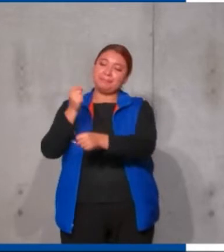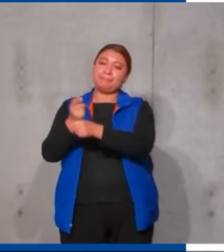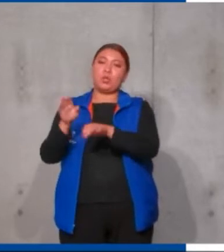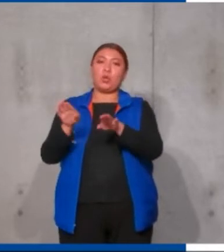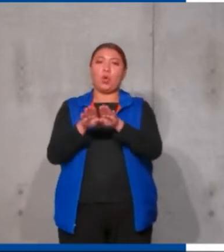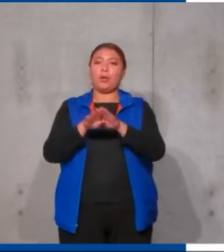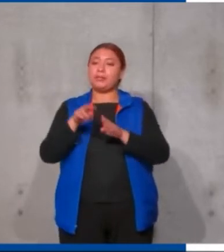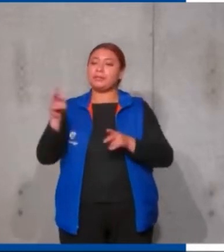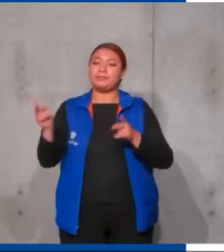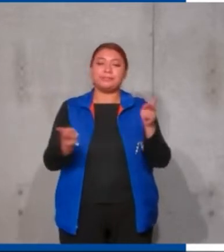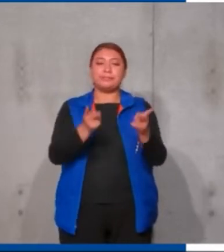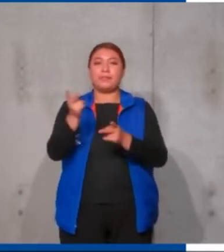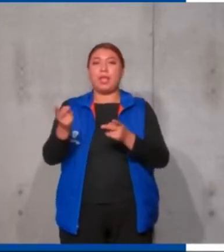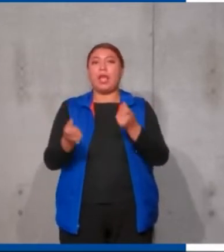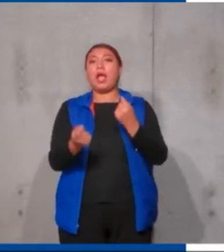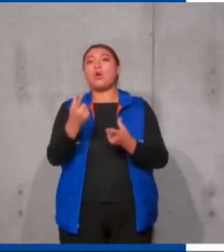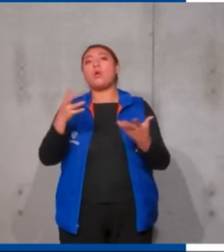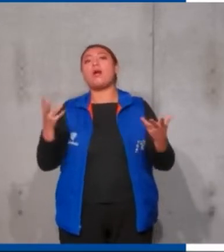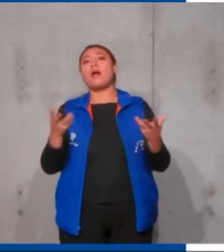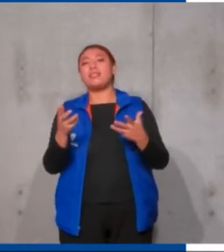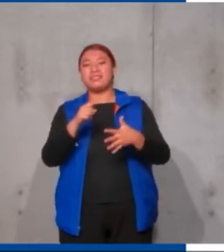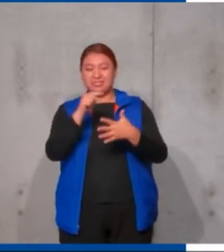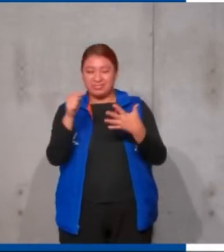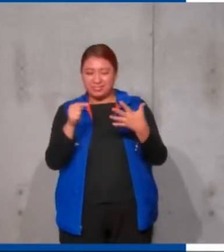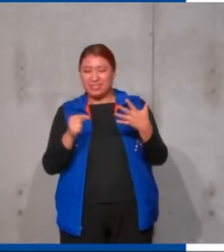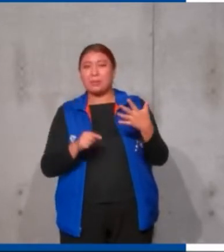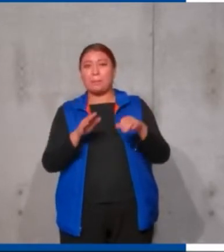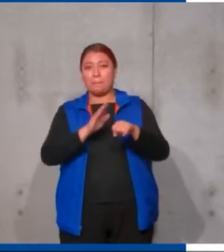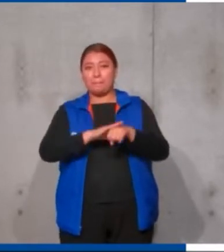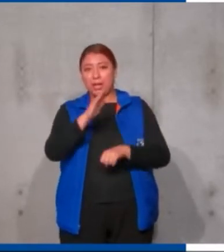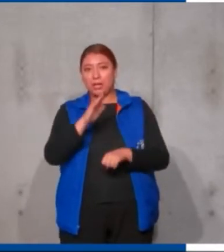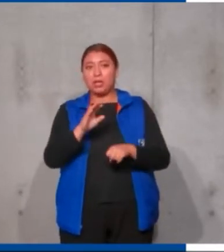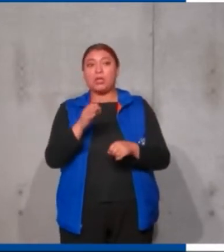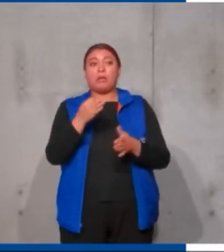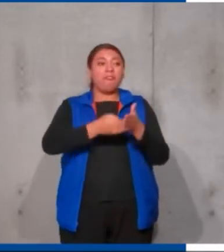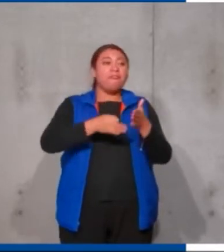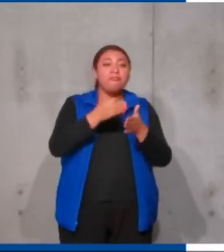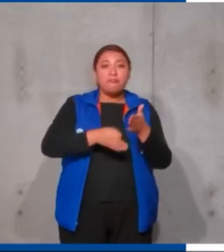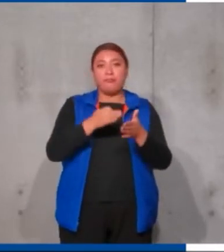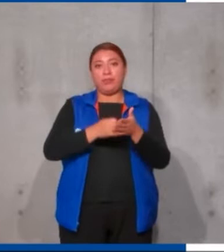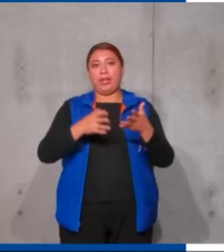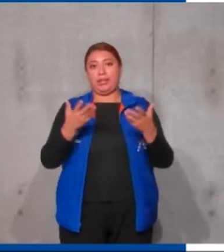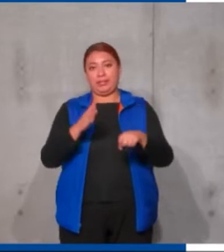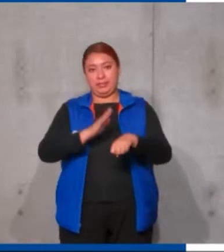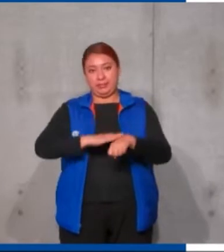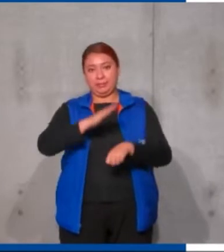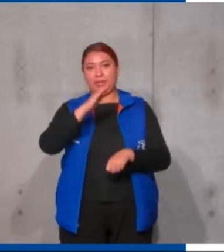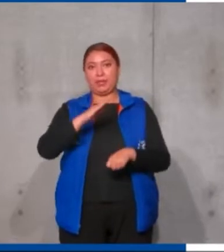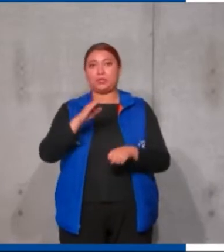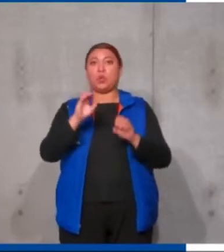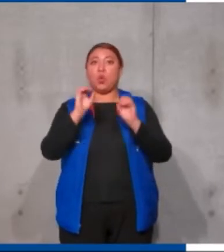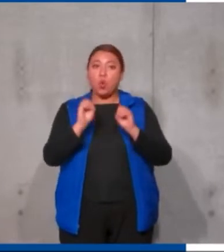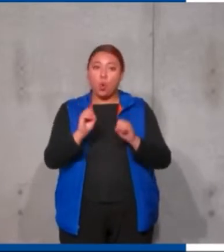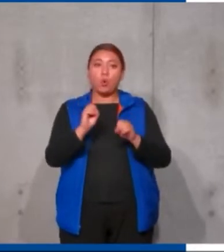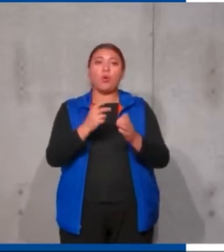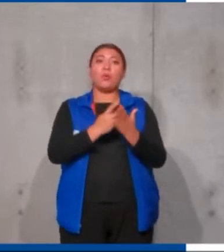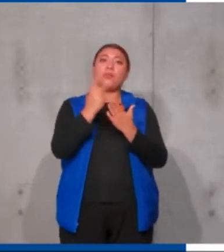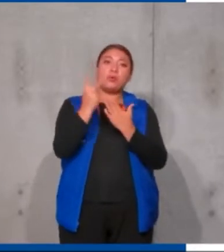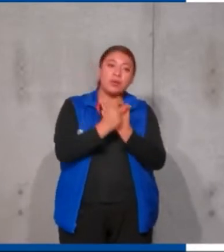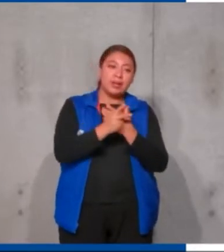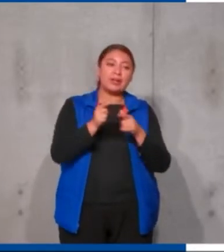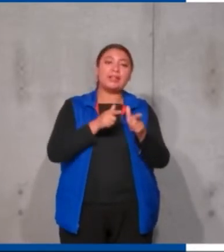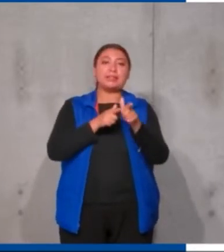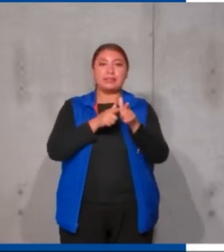aquellas acciones que no estamos o que no estamos, que no están siendo suficientes o no las estamos implementando